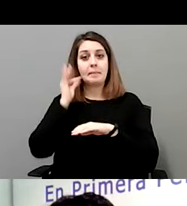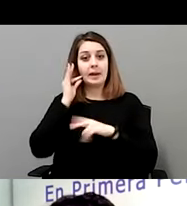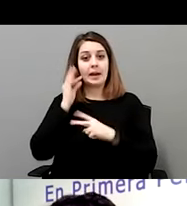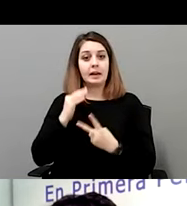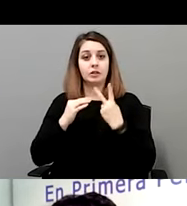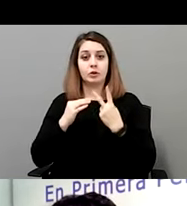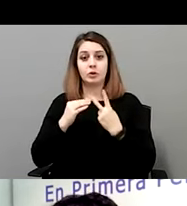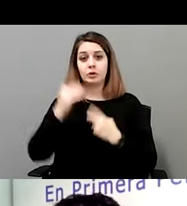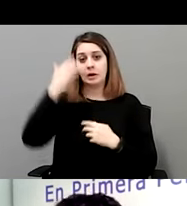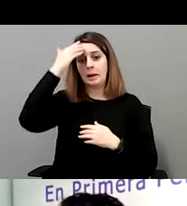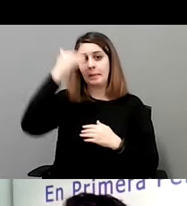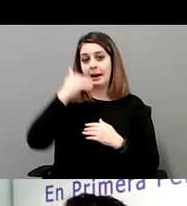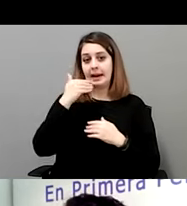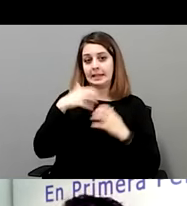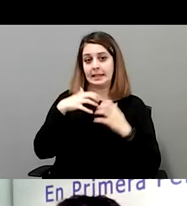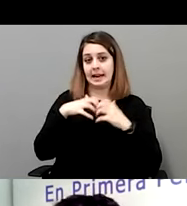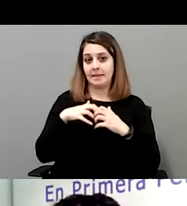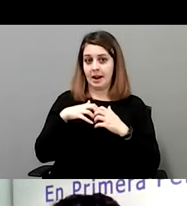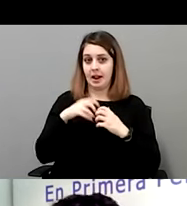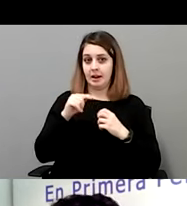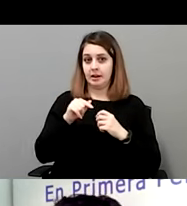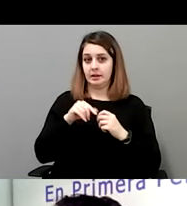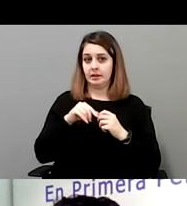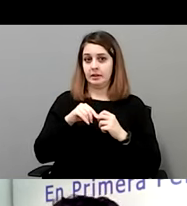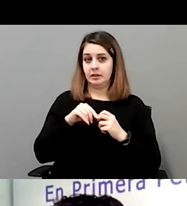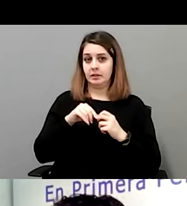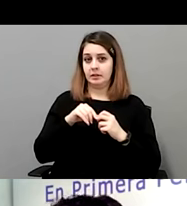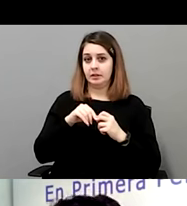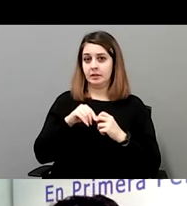con parálisis cerebral que